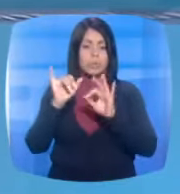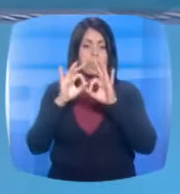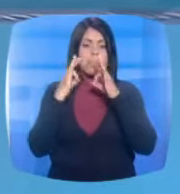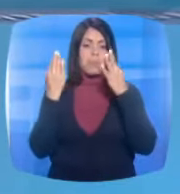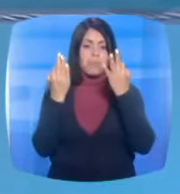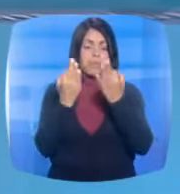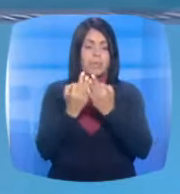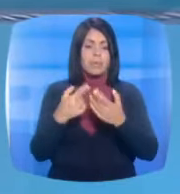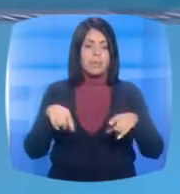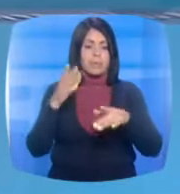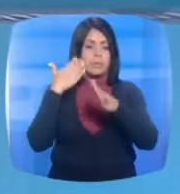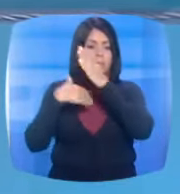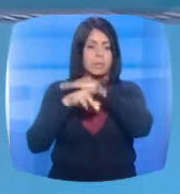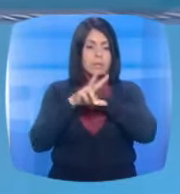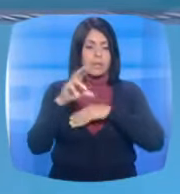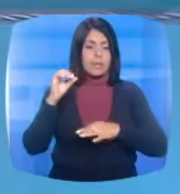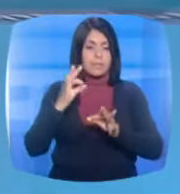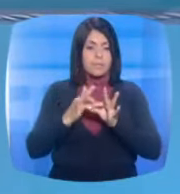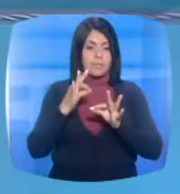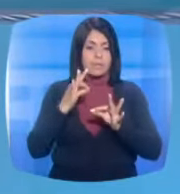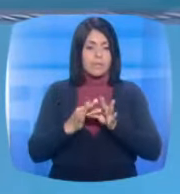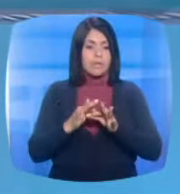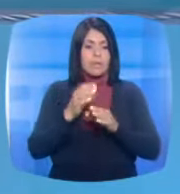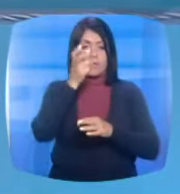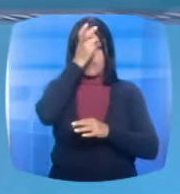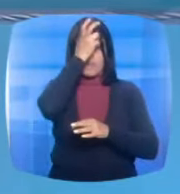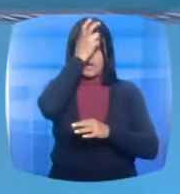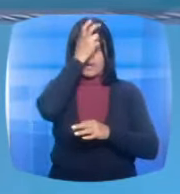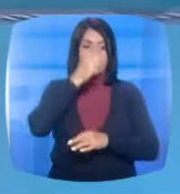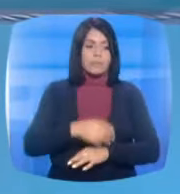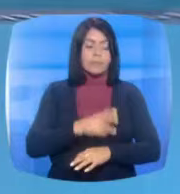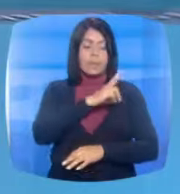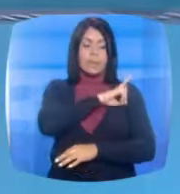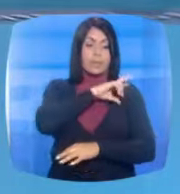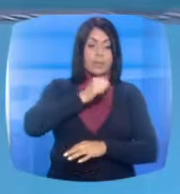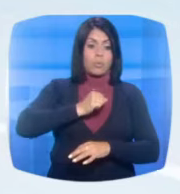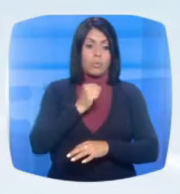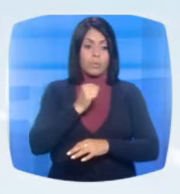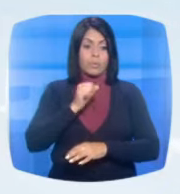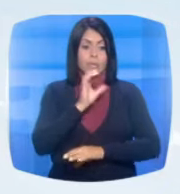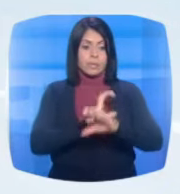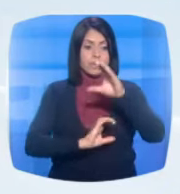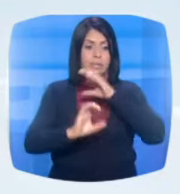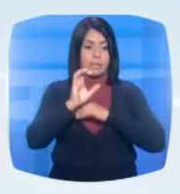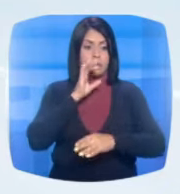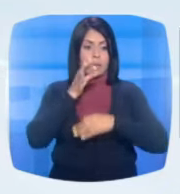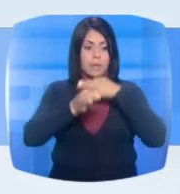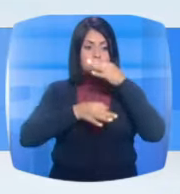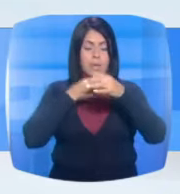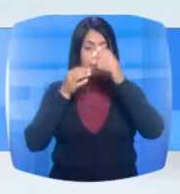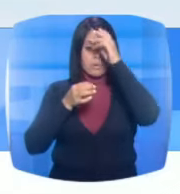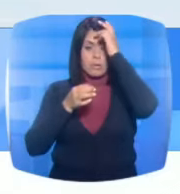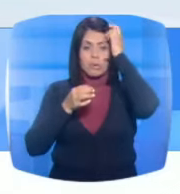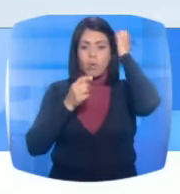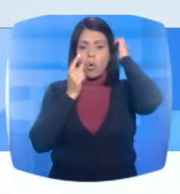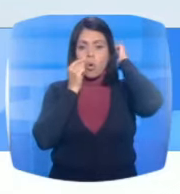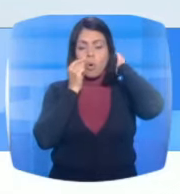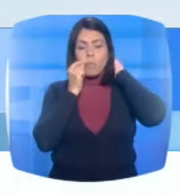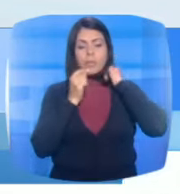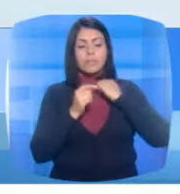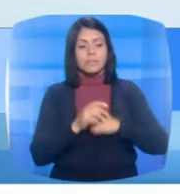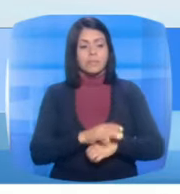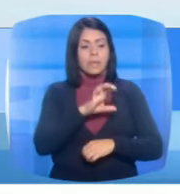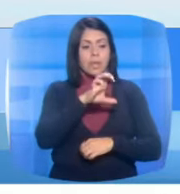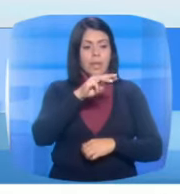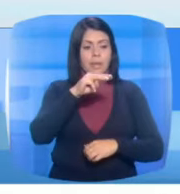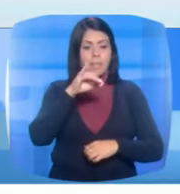familia ocurrido el pasado 30 de septiembre en el estado Falcón el director de la policía científica ugas rico detalló que el sexagenario identificado